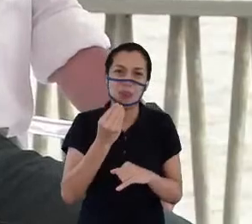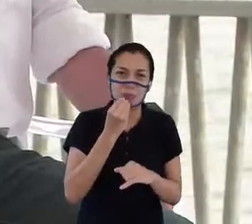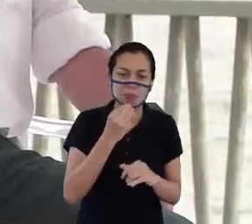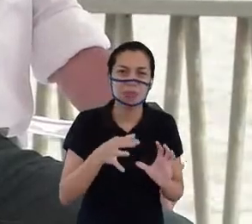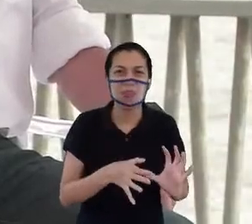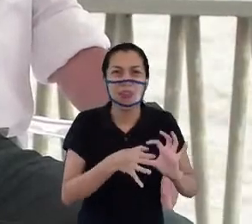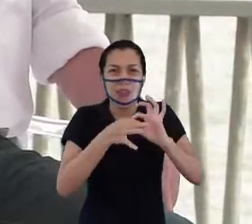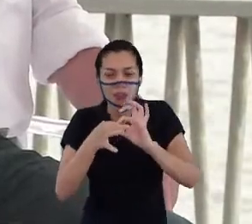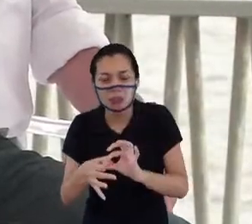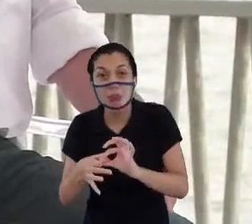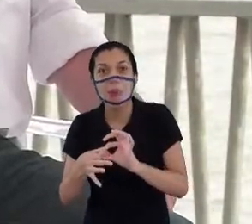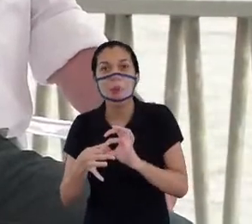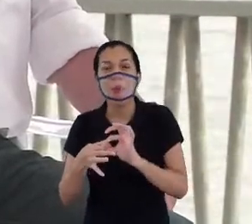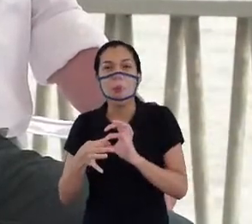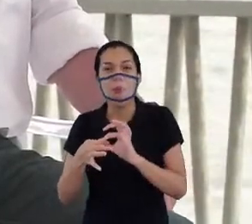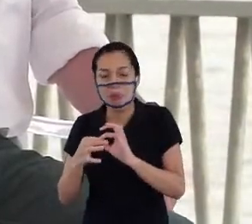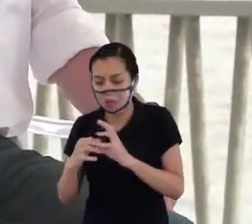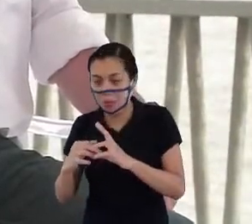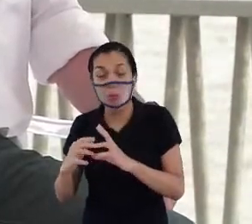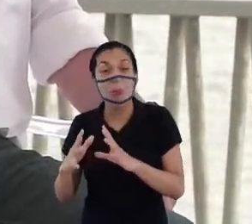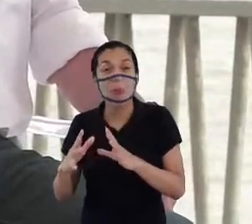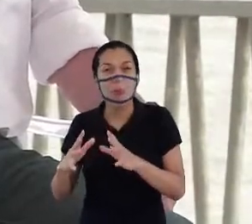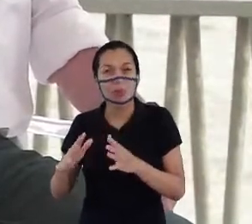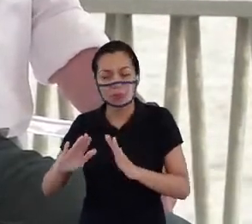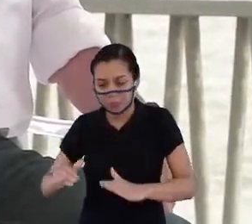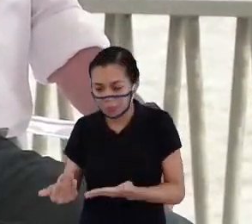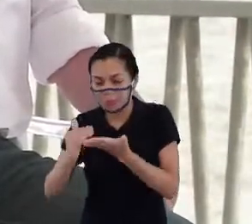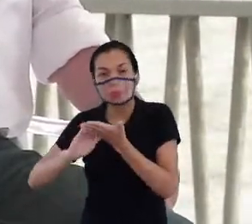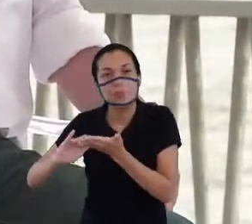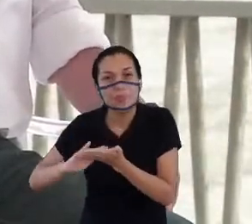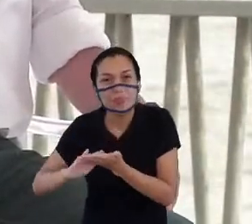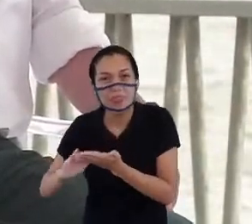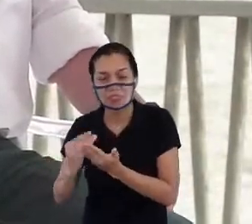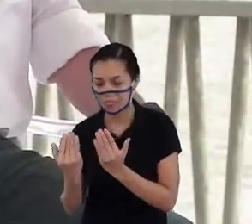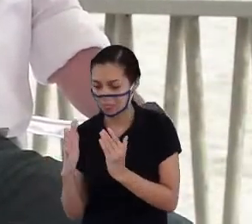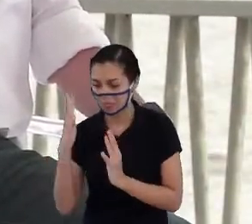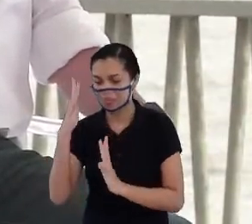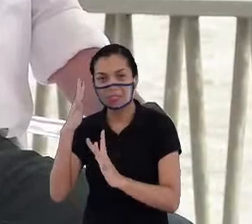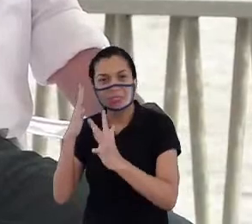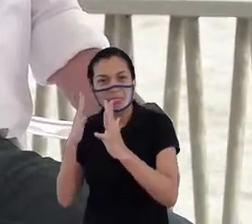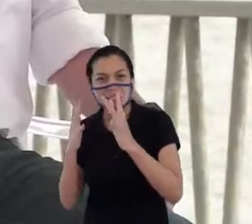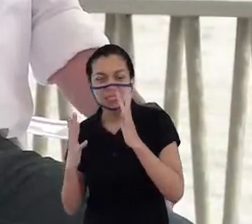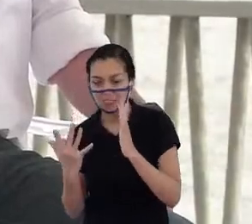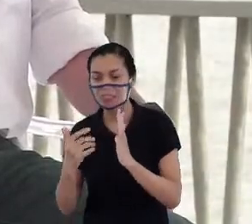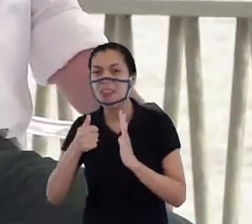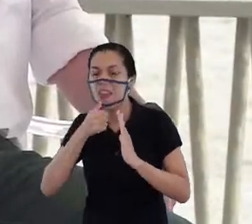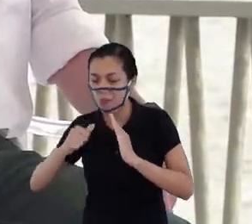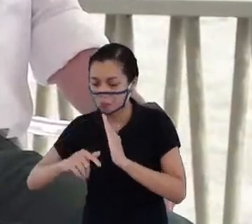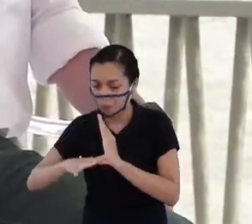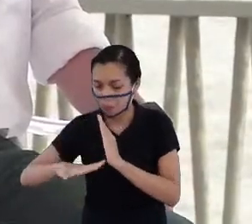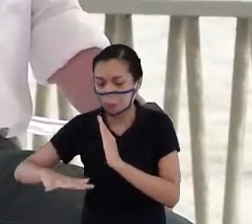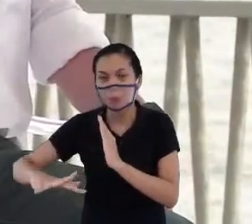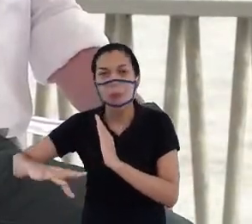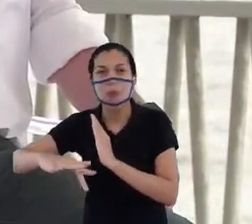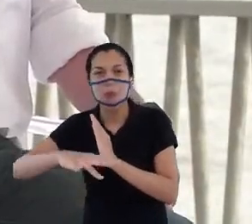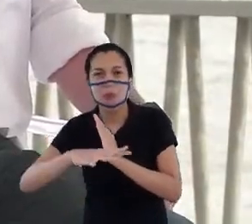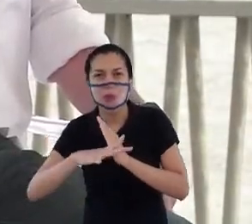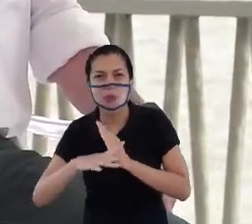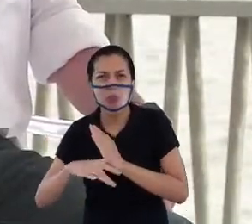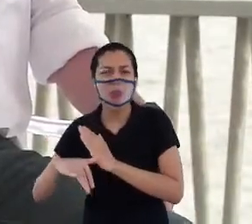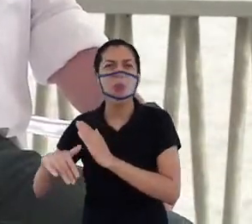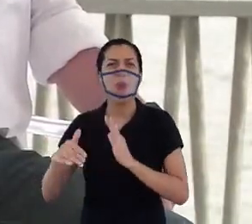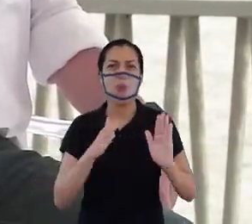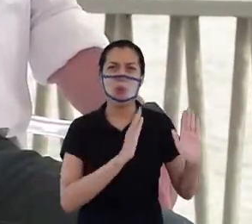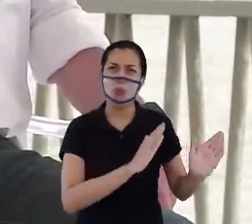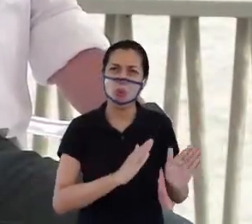unos mangles, que eso va a ser lindísimo, los senderos donde se conecta la naturaleza con el mar, ordenamientos de playa, un